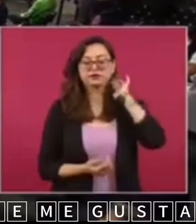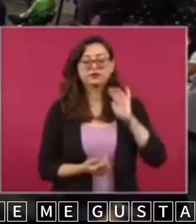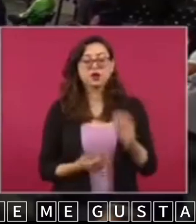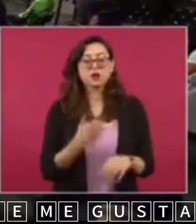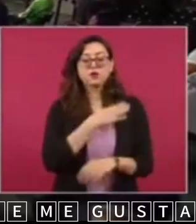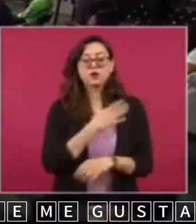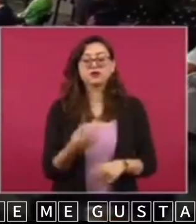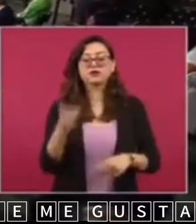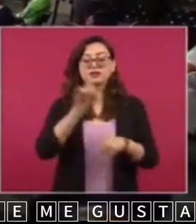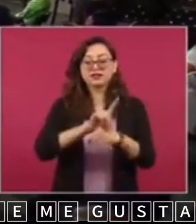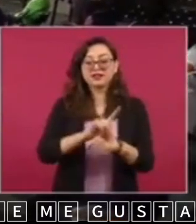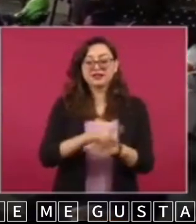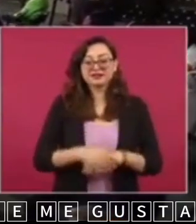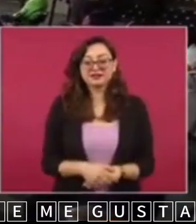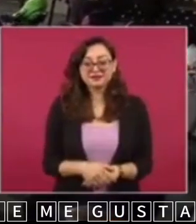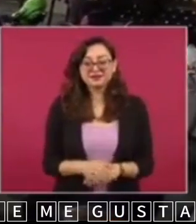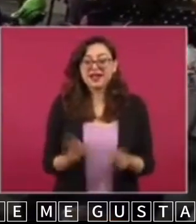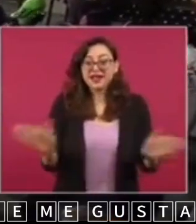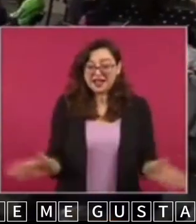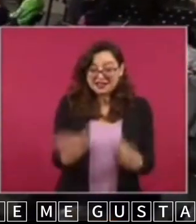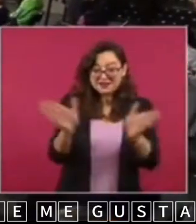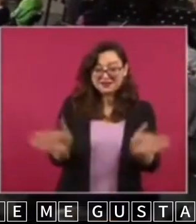celebra, se conmemora